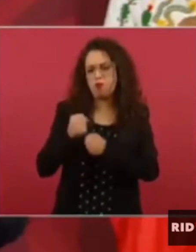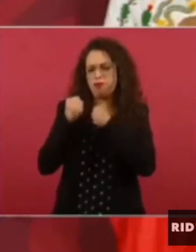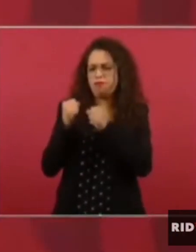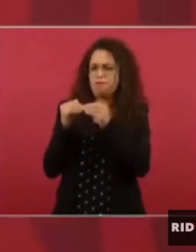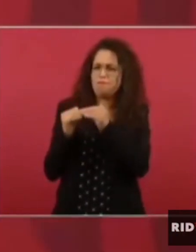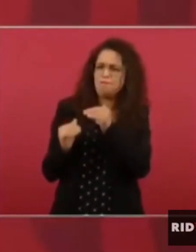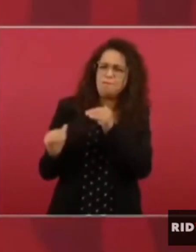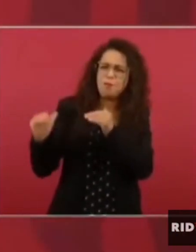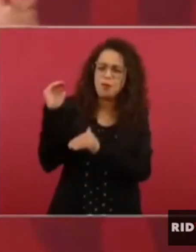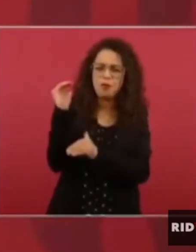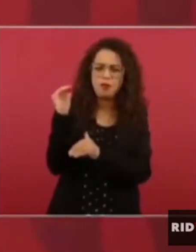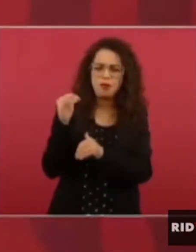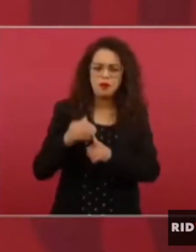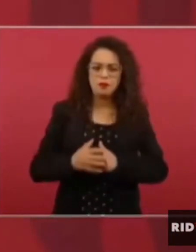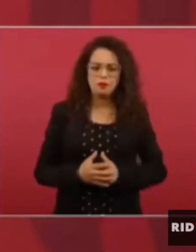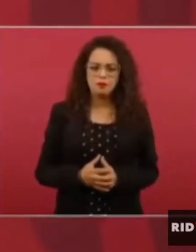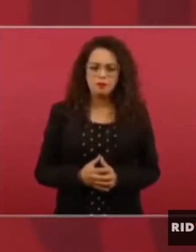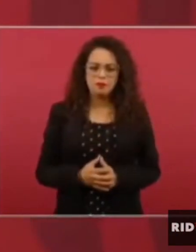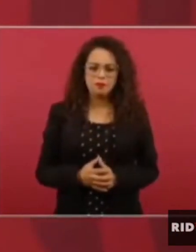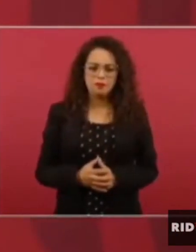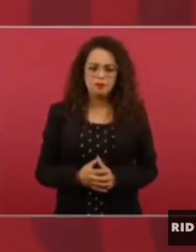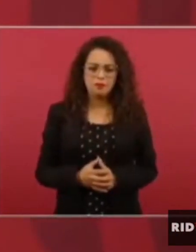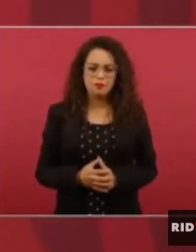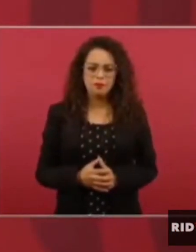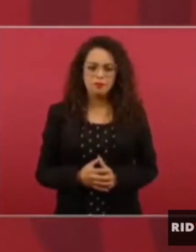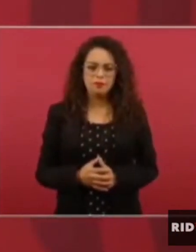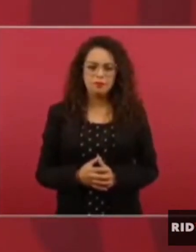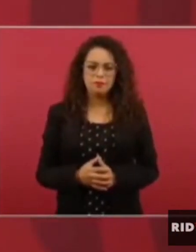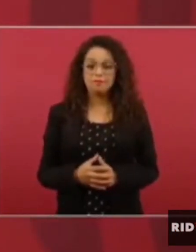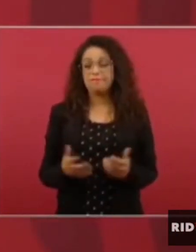Y un gobierno sin corrupción